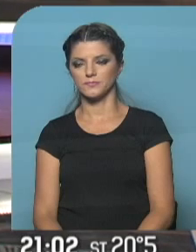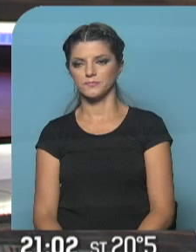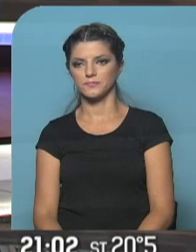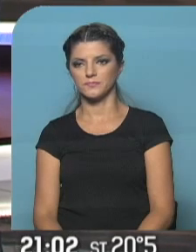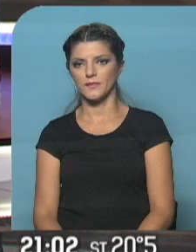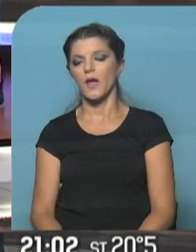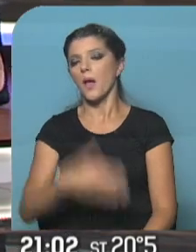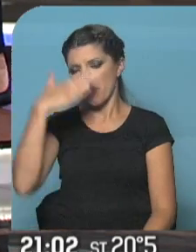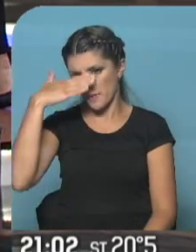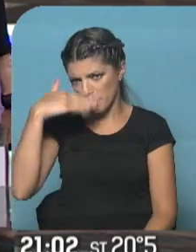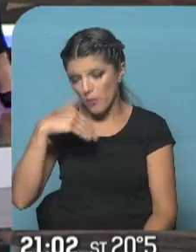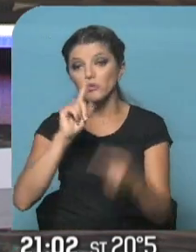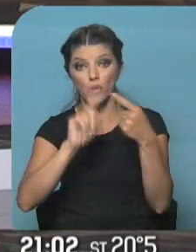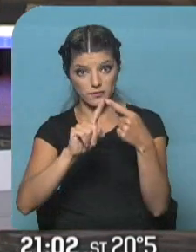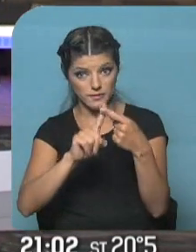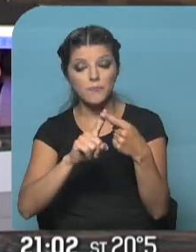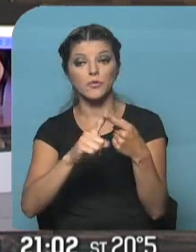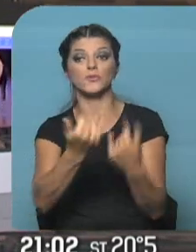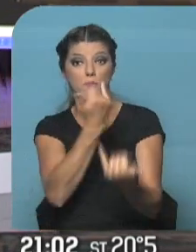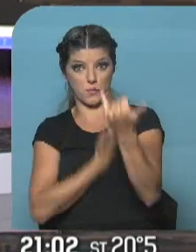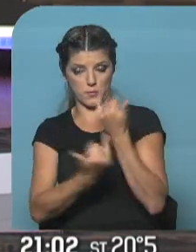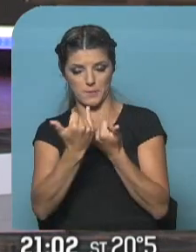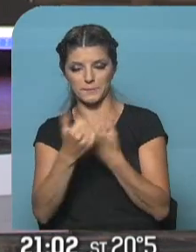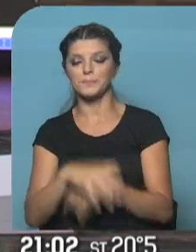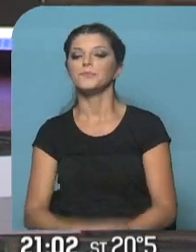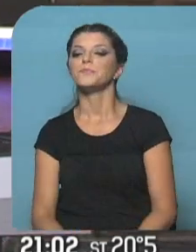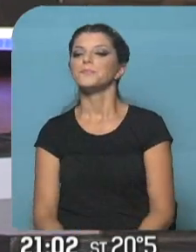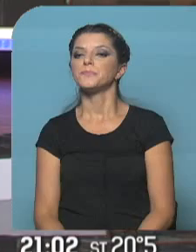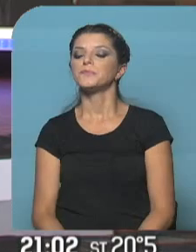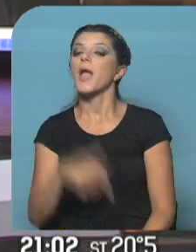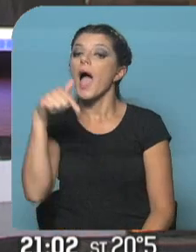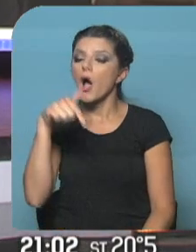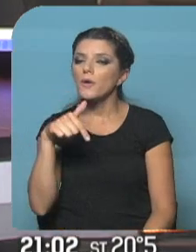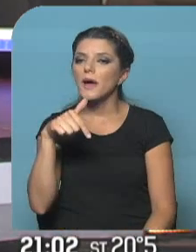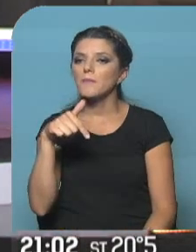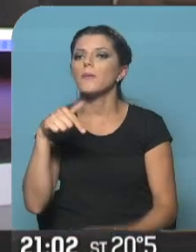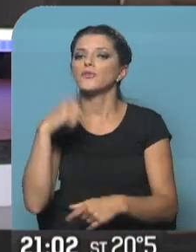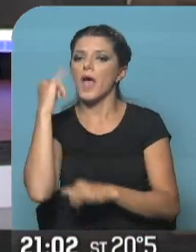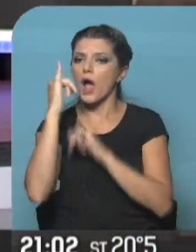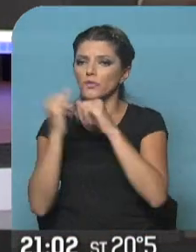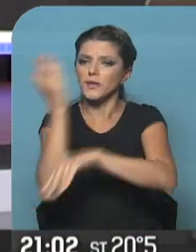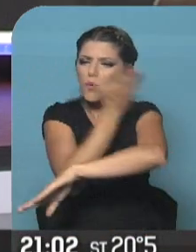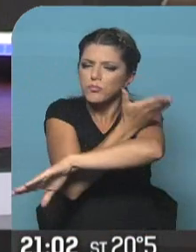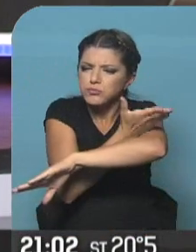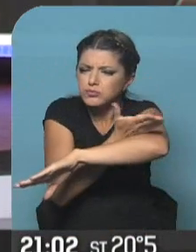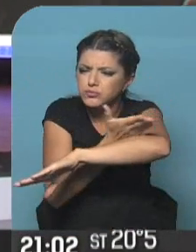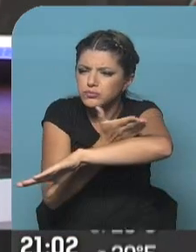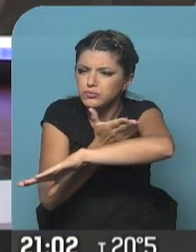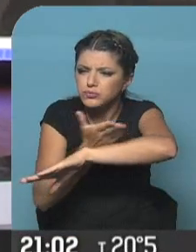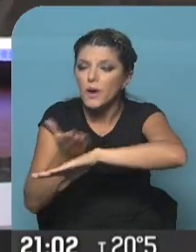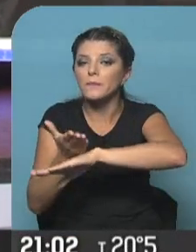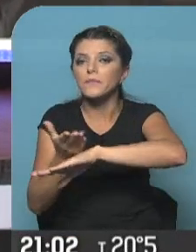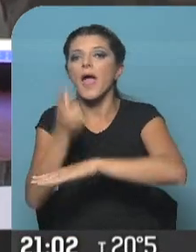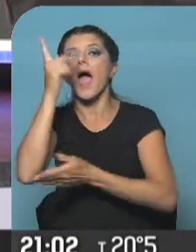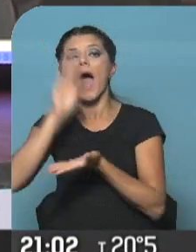minutos más estaremos entonces con lo que contaba recién Marta. Vamos a repasar cómo fue toda la jornada después de uno de los abogados que ha